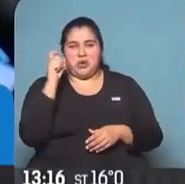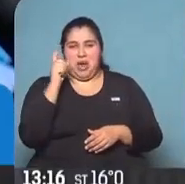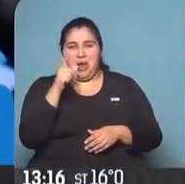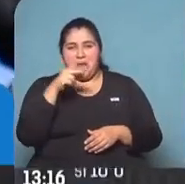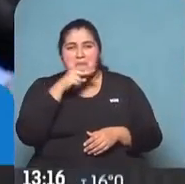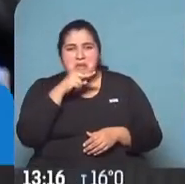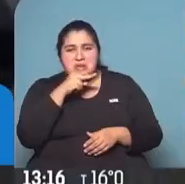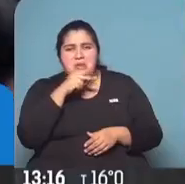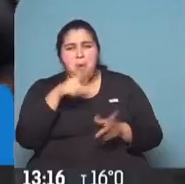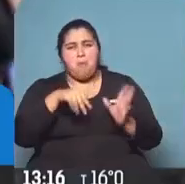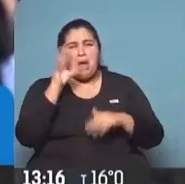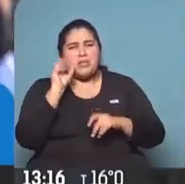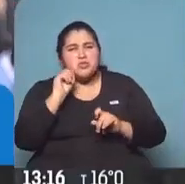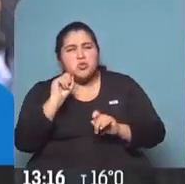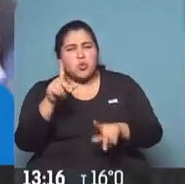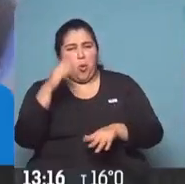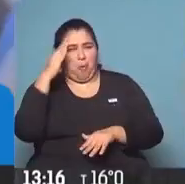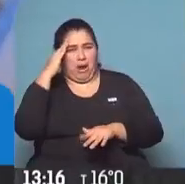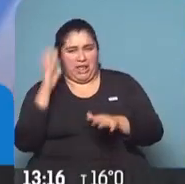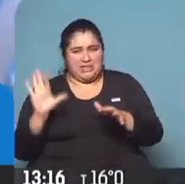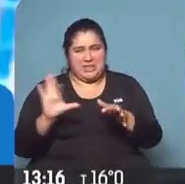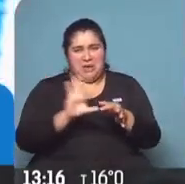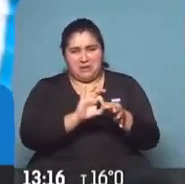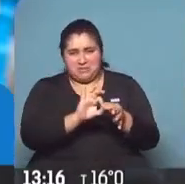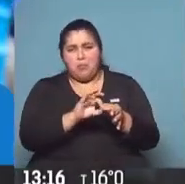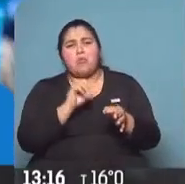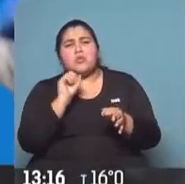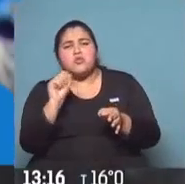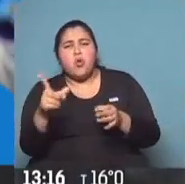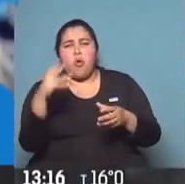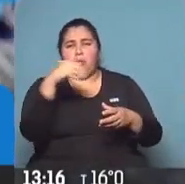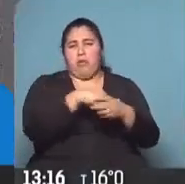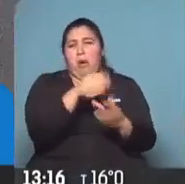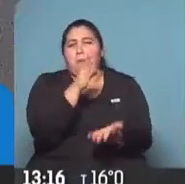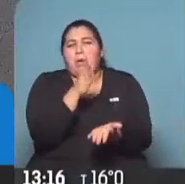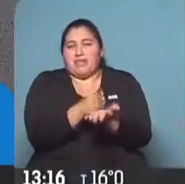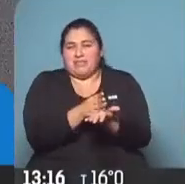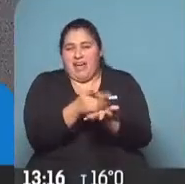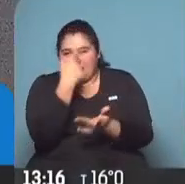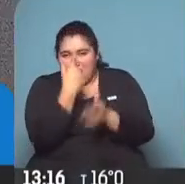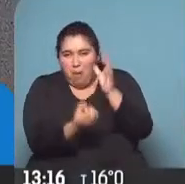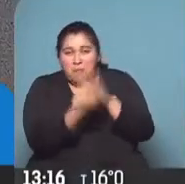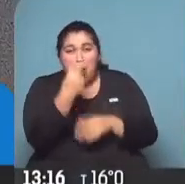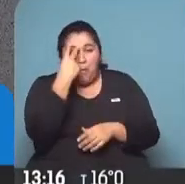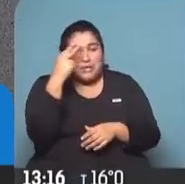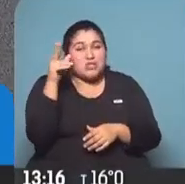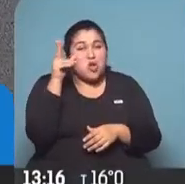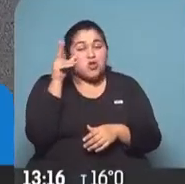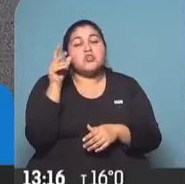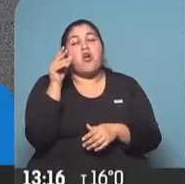fuerza de seguridad de naturaleza militar o características de fuerza intermedia el 28 de julio de